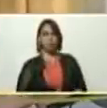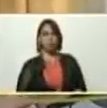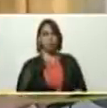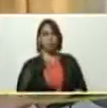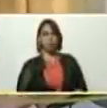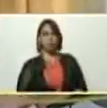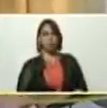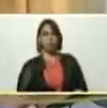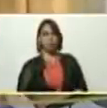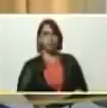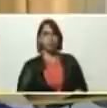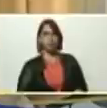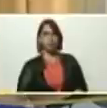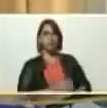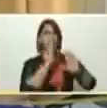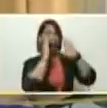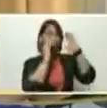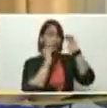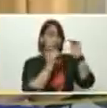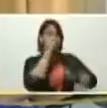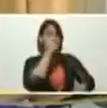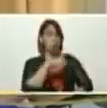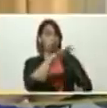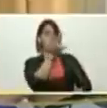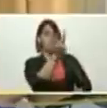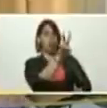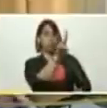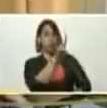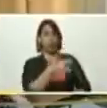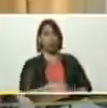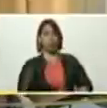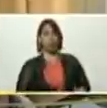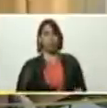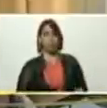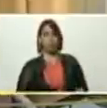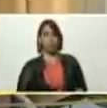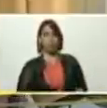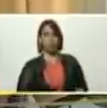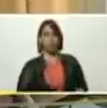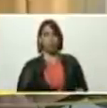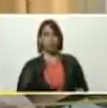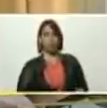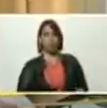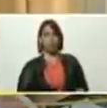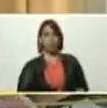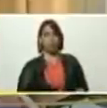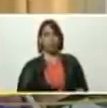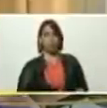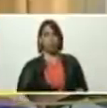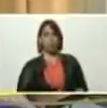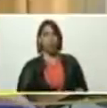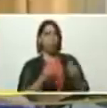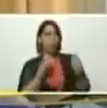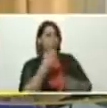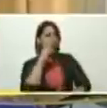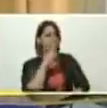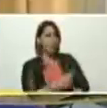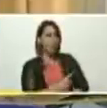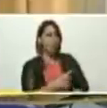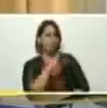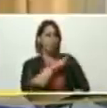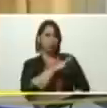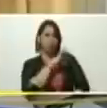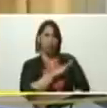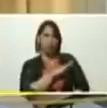con la atención al pueblo venezolano y la dimensión del socialismo en lo territorial, en